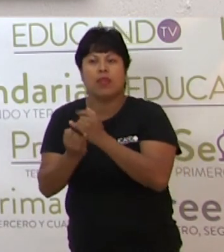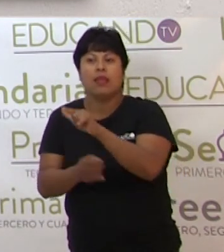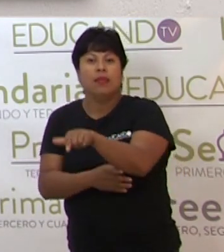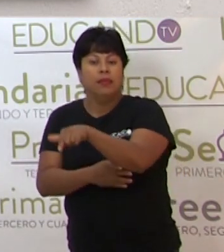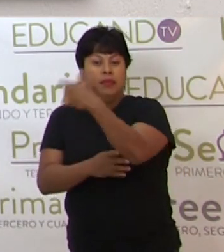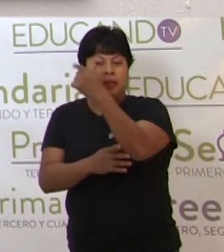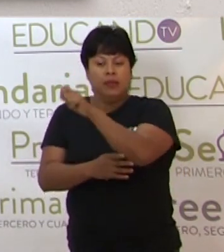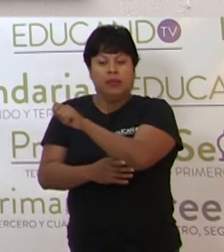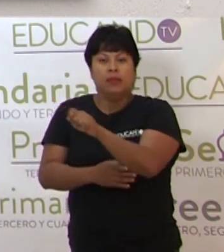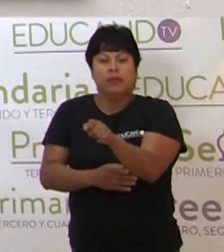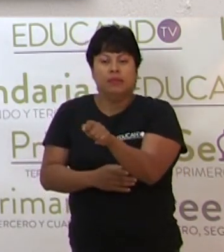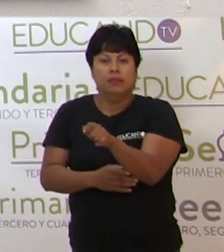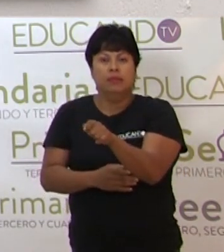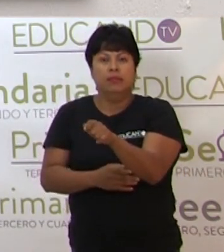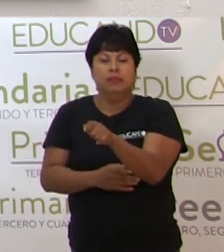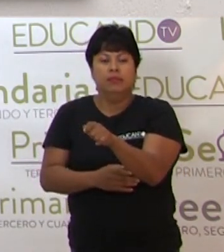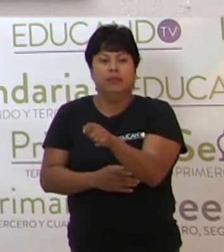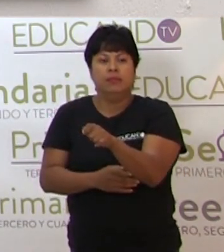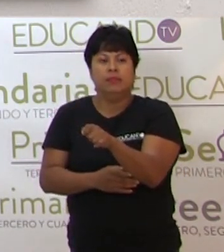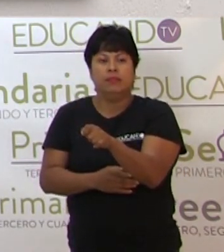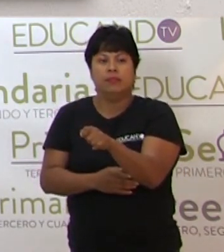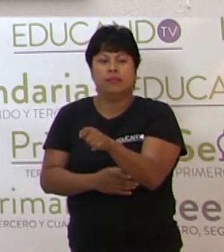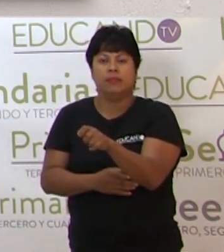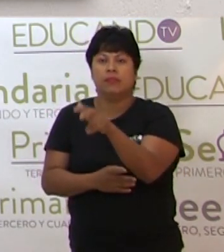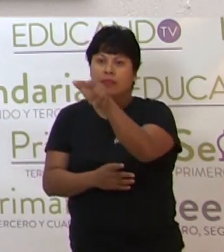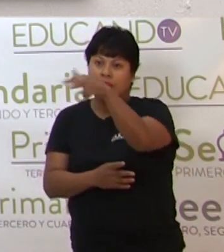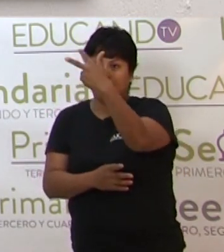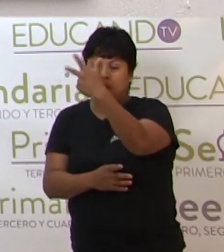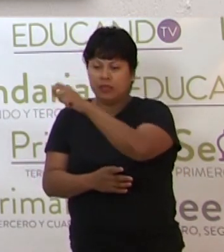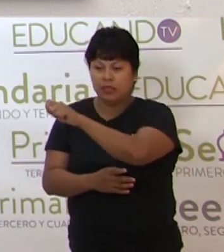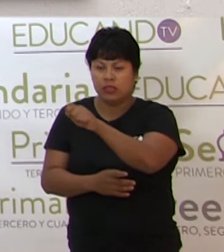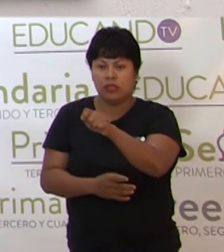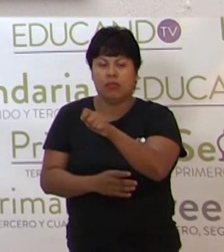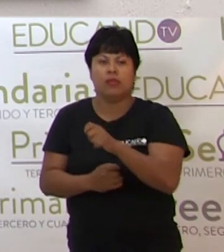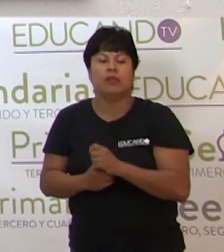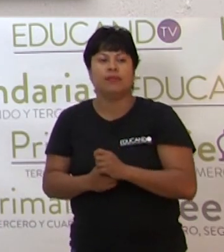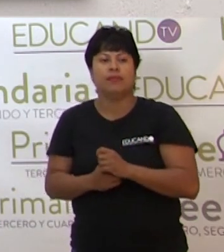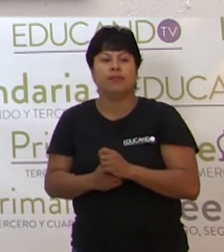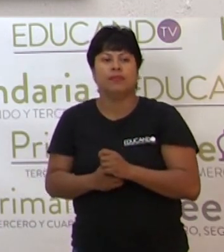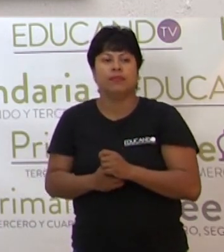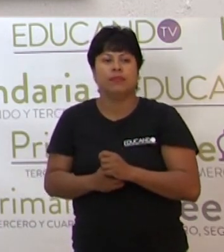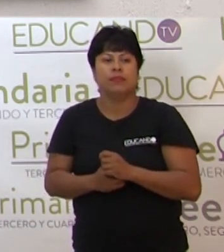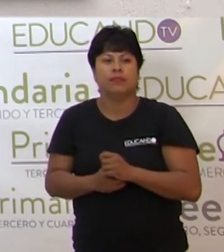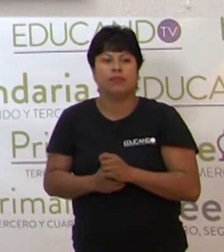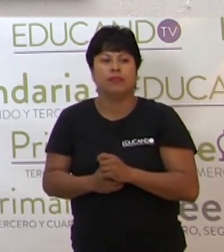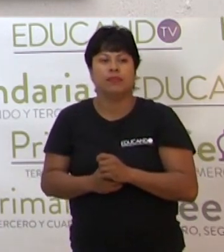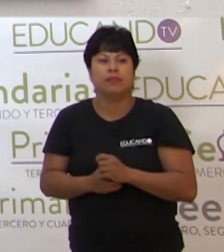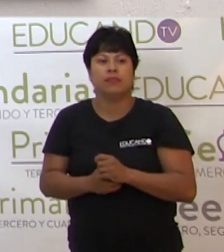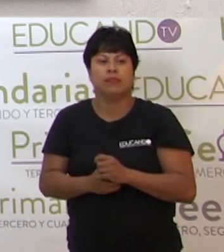12 sobre, que diga 13 sobre,